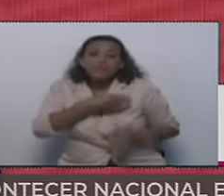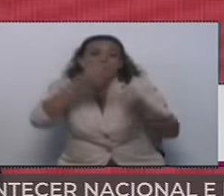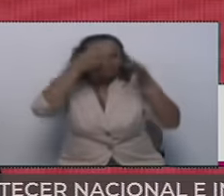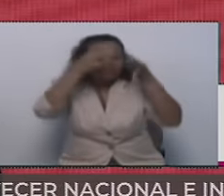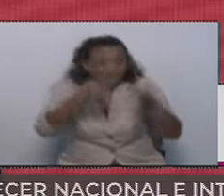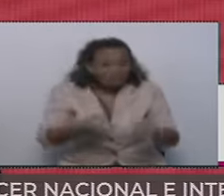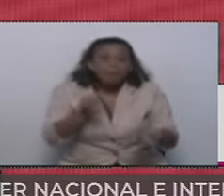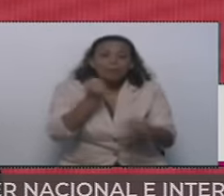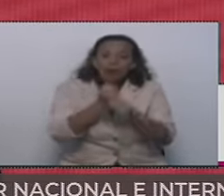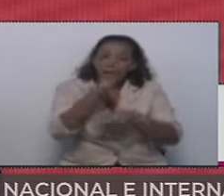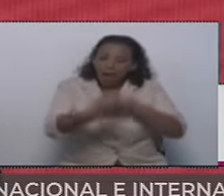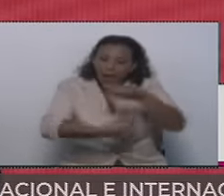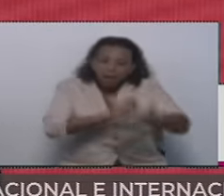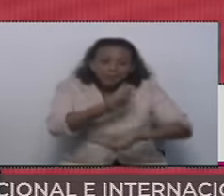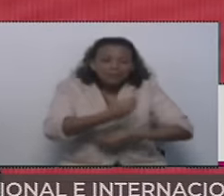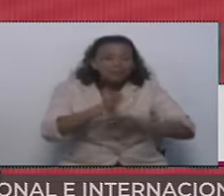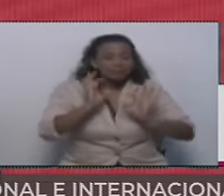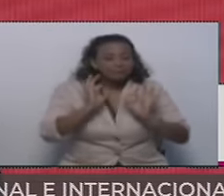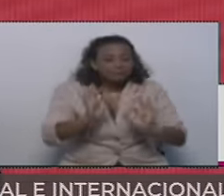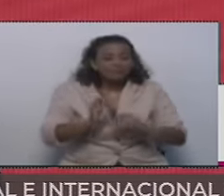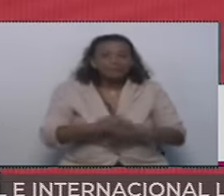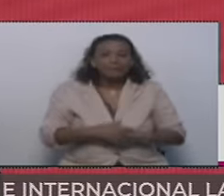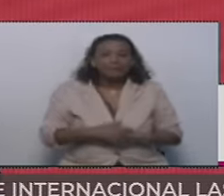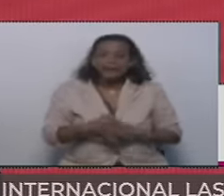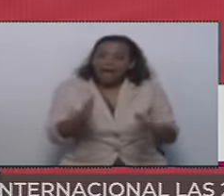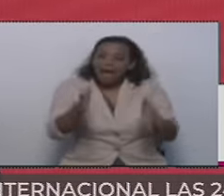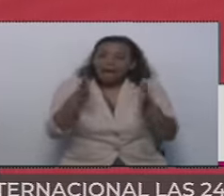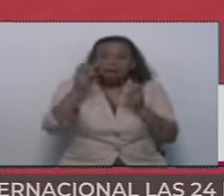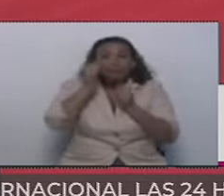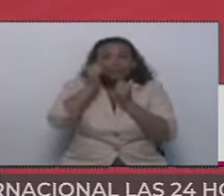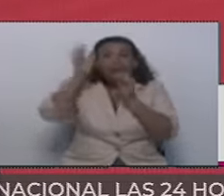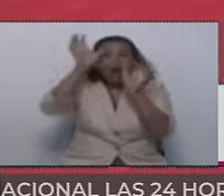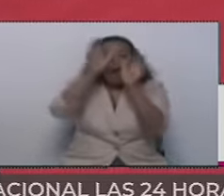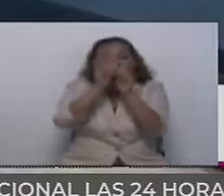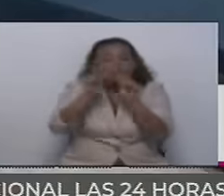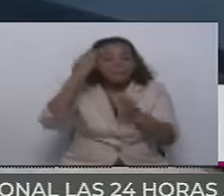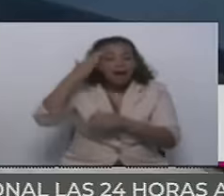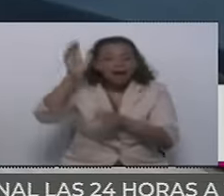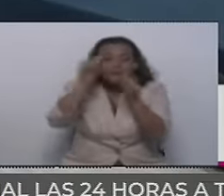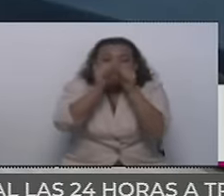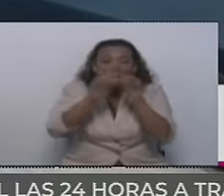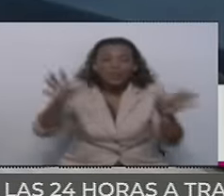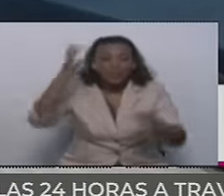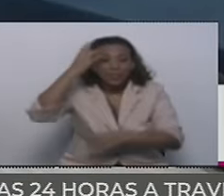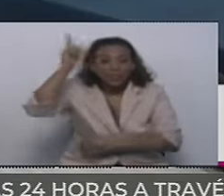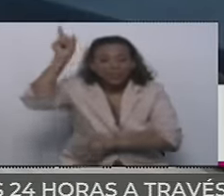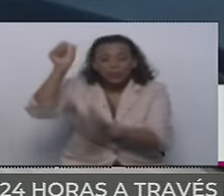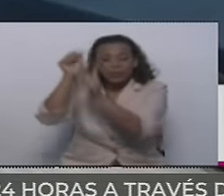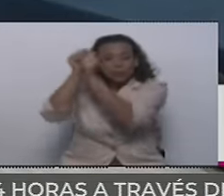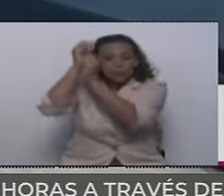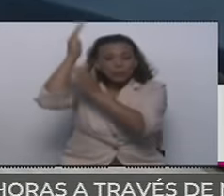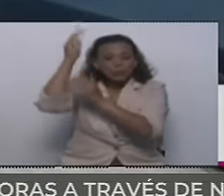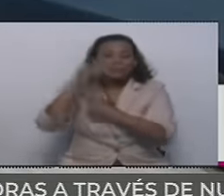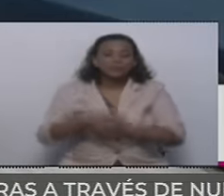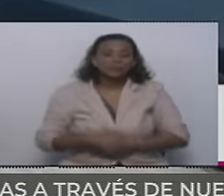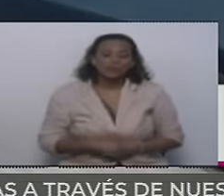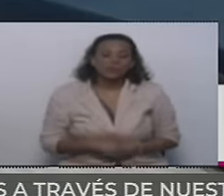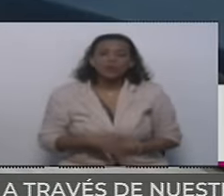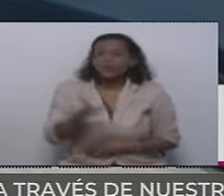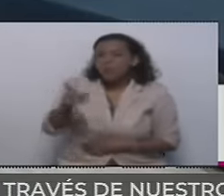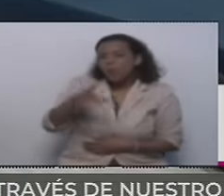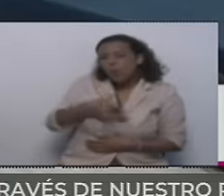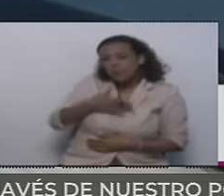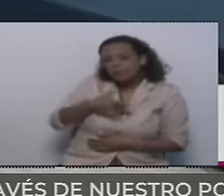cumplida en esta vida. Te ganaste la otra y te la ganaste para siempre. ¿Cómo te